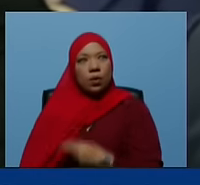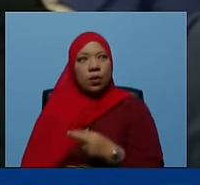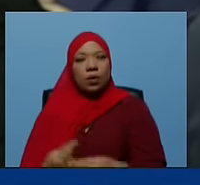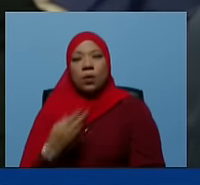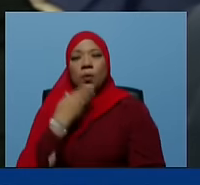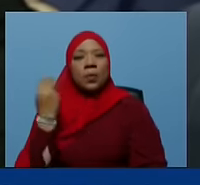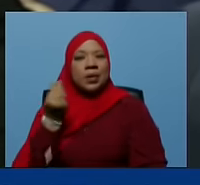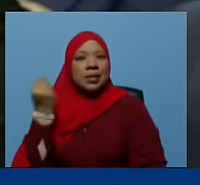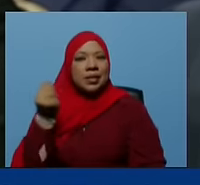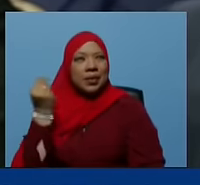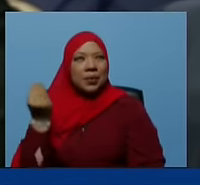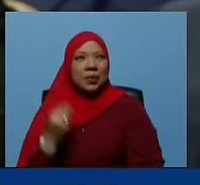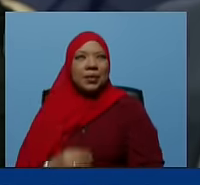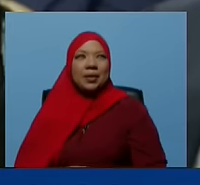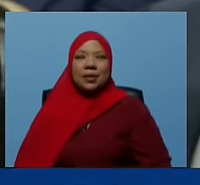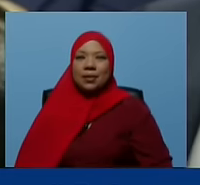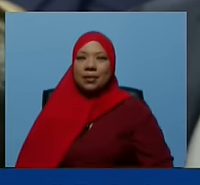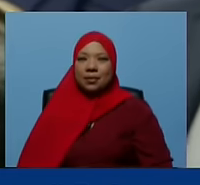eterno.